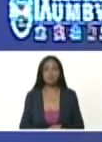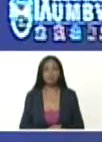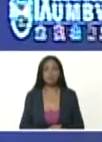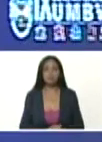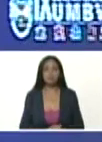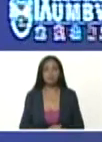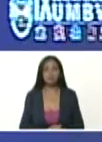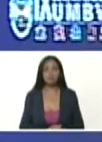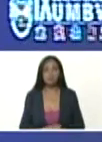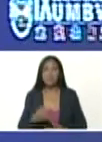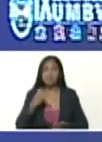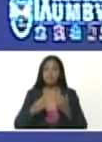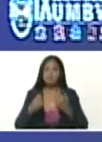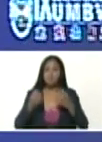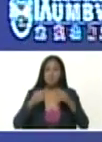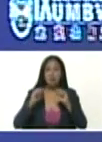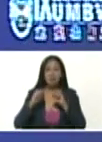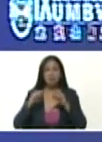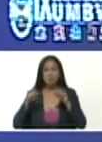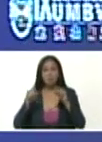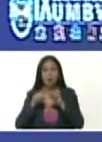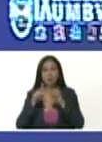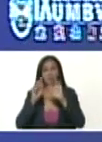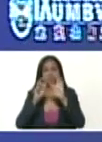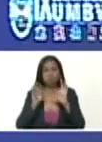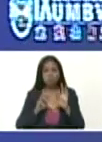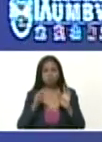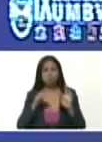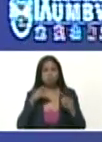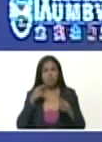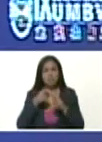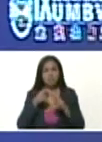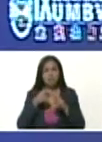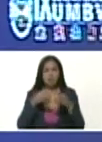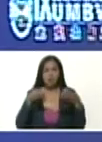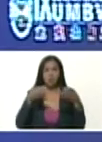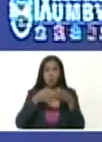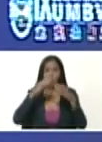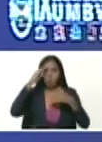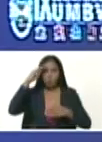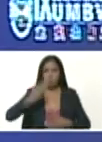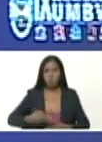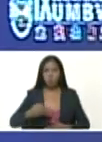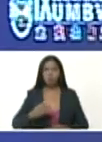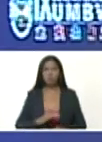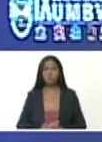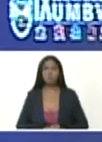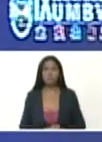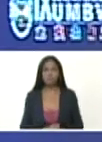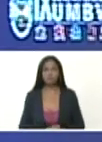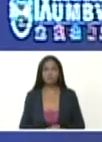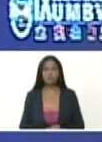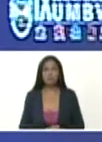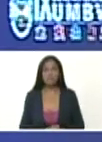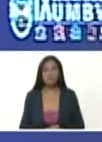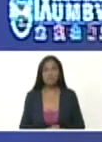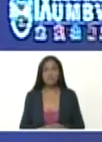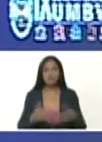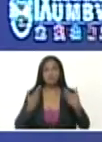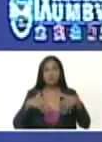en términos prácticos, fue la Academia Militar del